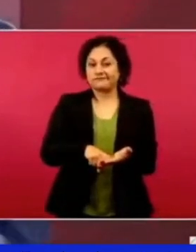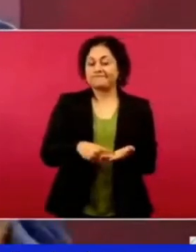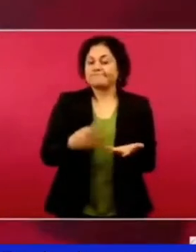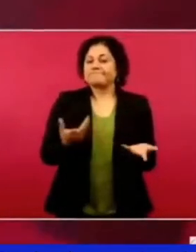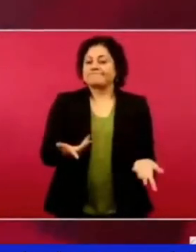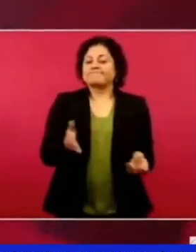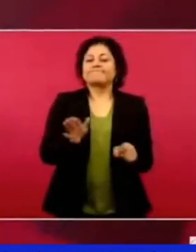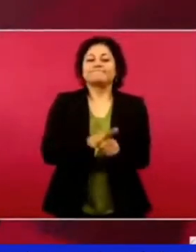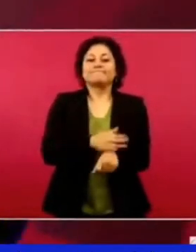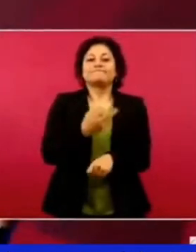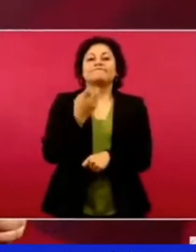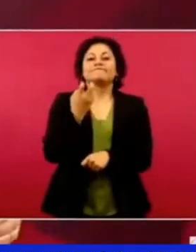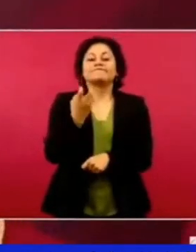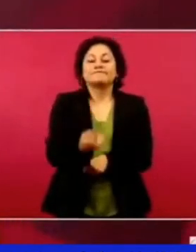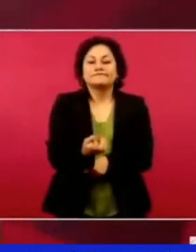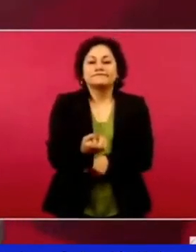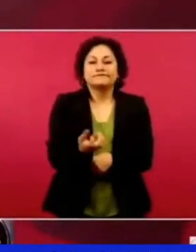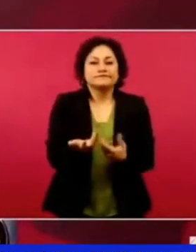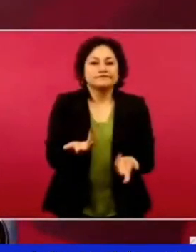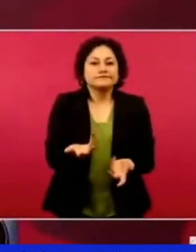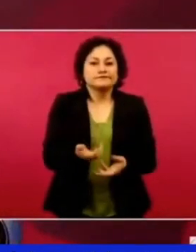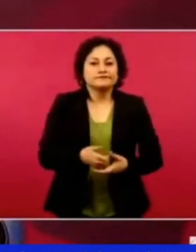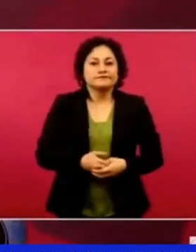la gente